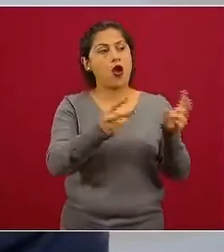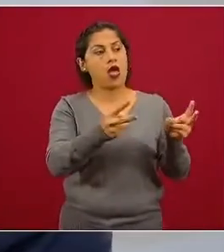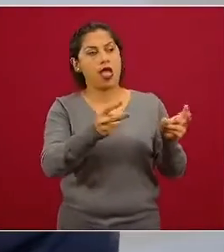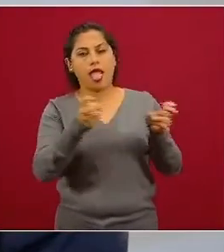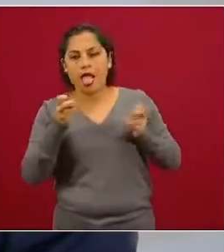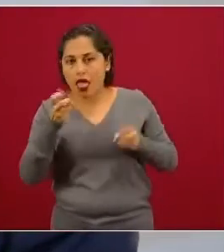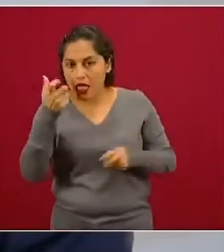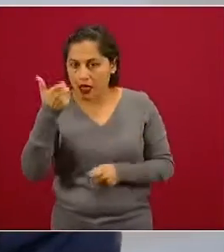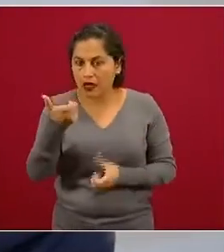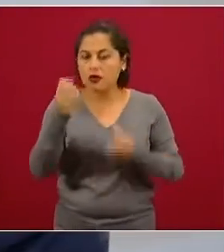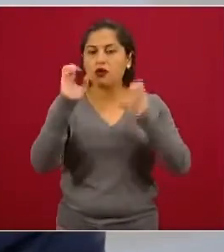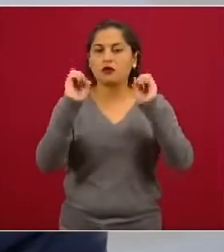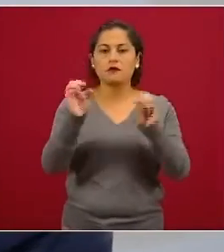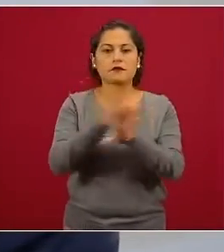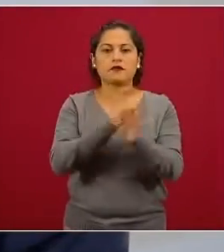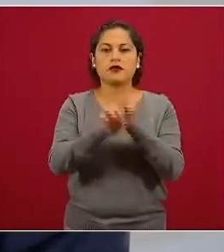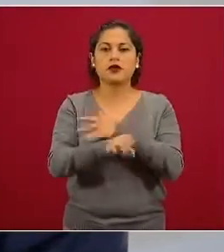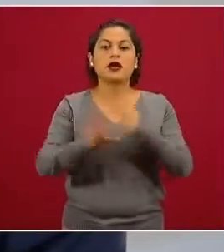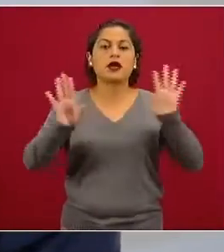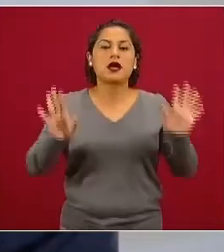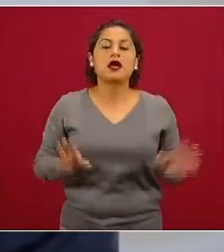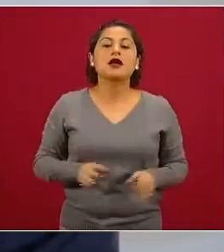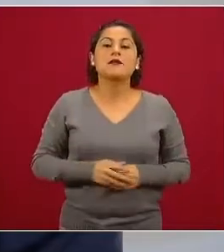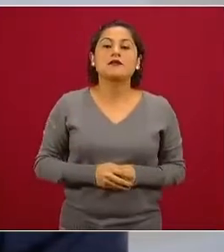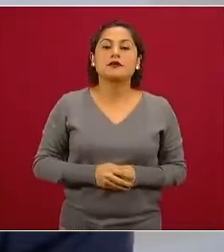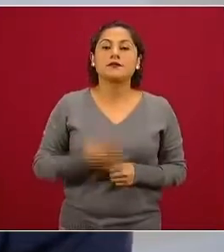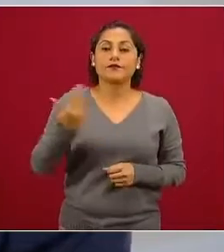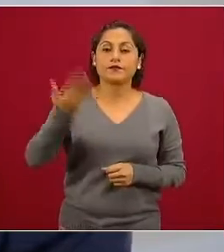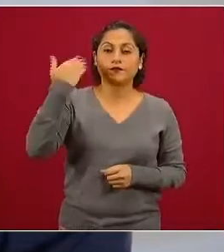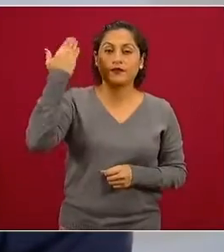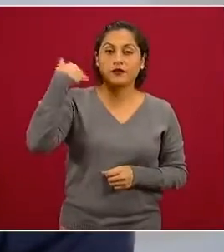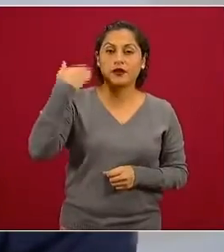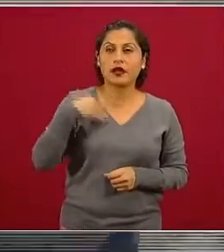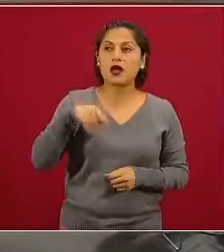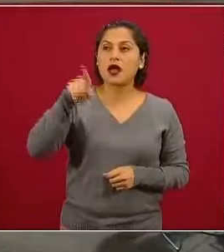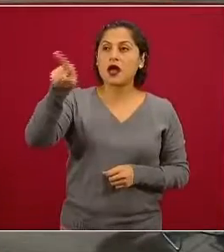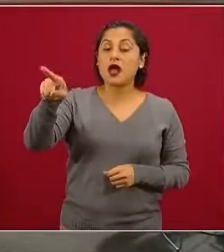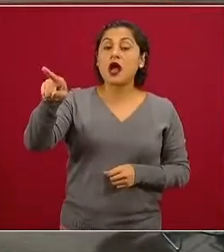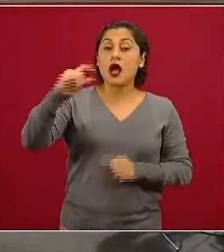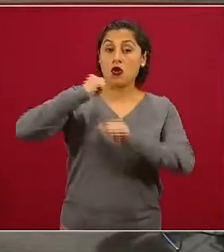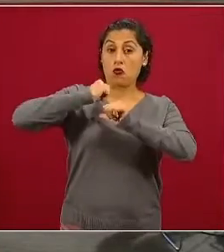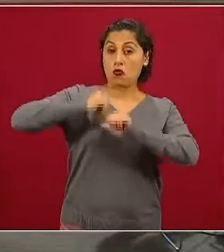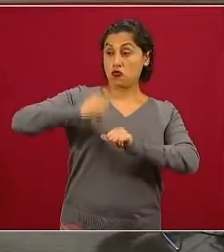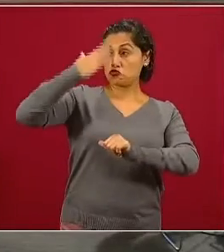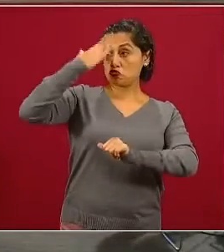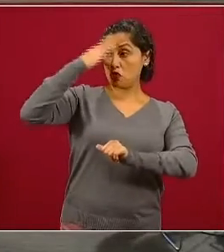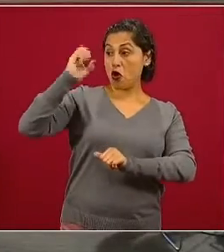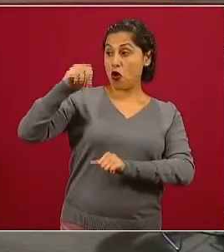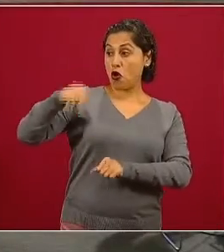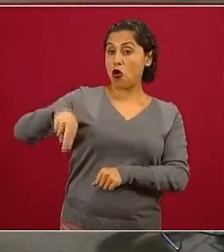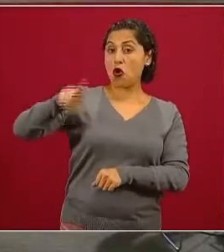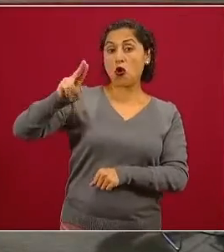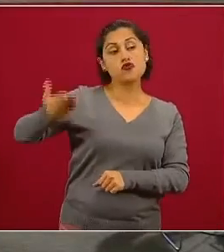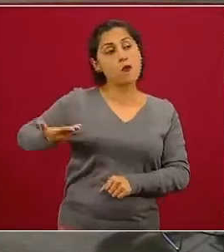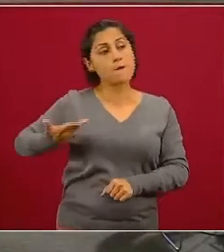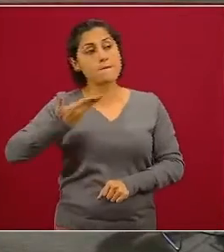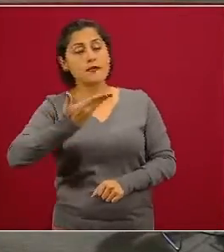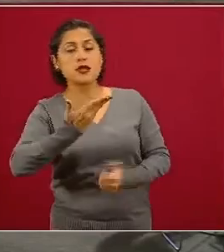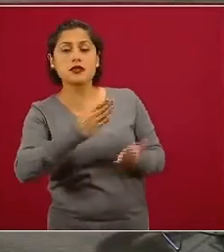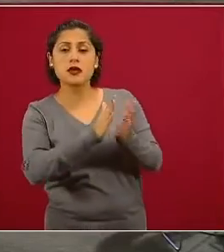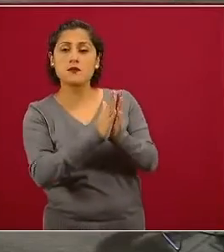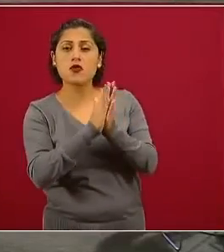en algunos casos específicos, nosotros preparamos postales o informaciones diciendo esto no es verdad, porque también, como